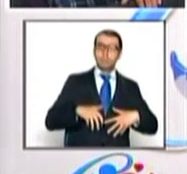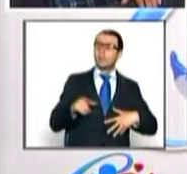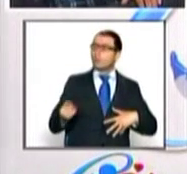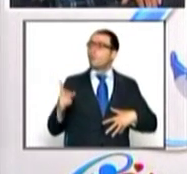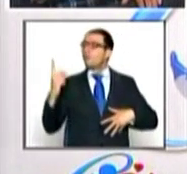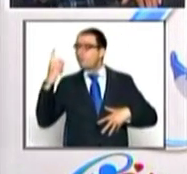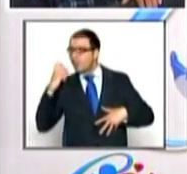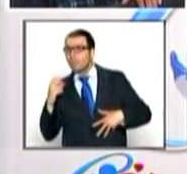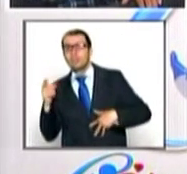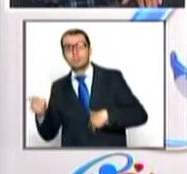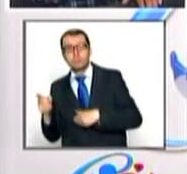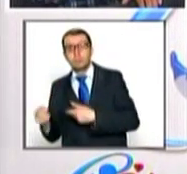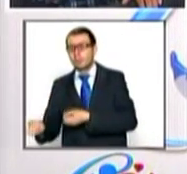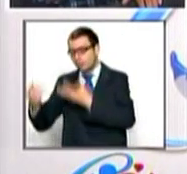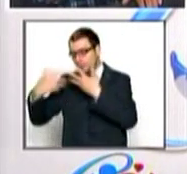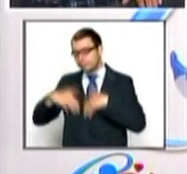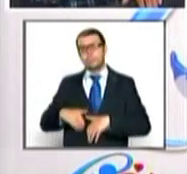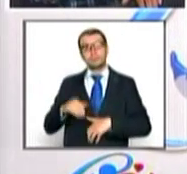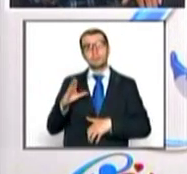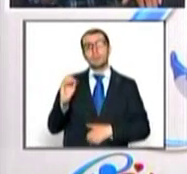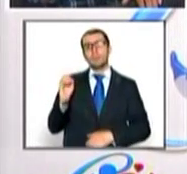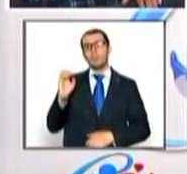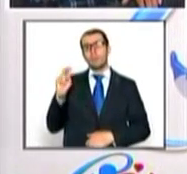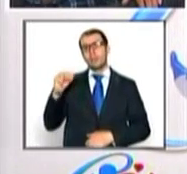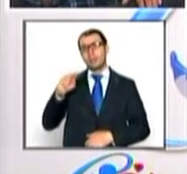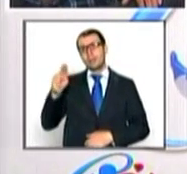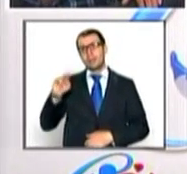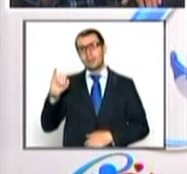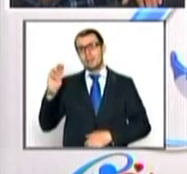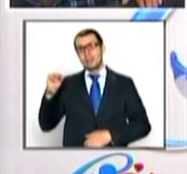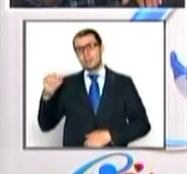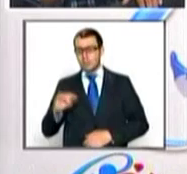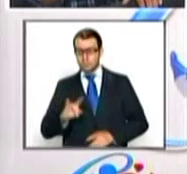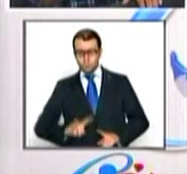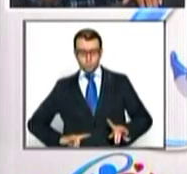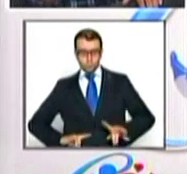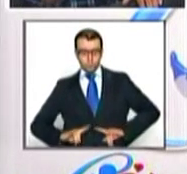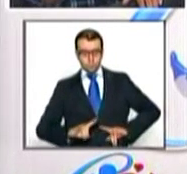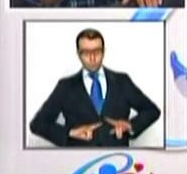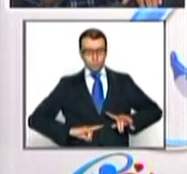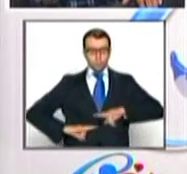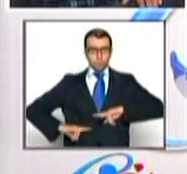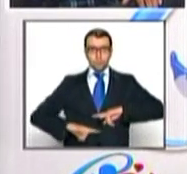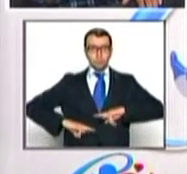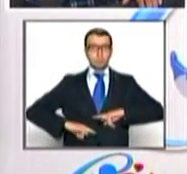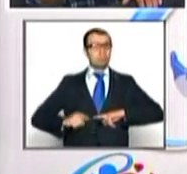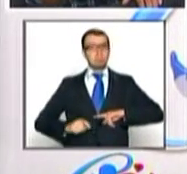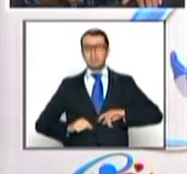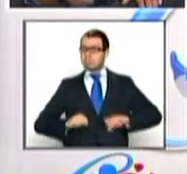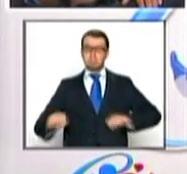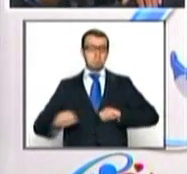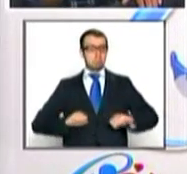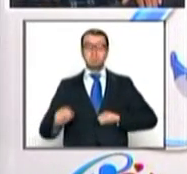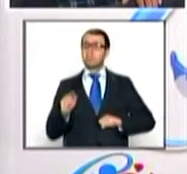pasa directamente por nuestro tracto digestivo y no es absorbido, y muchas veces cuando es absorbido no puede ser utilizado por el cuerpo, porque lo que hace que se